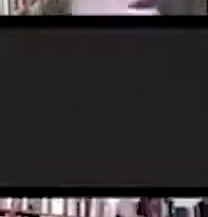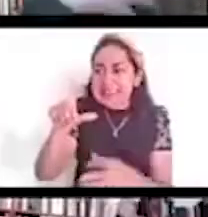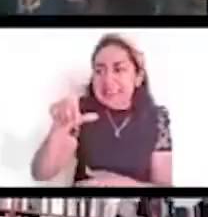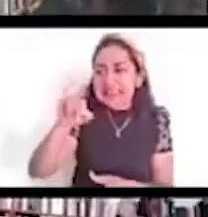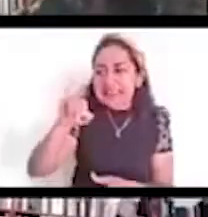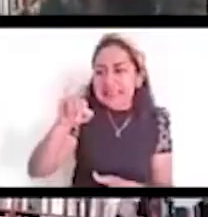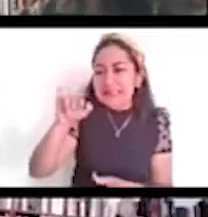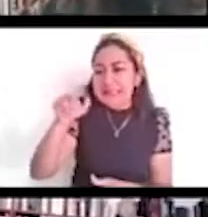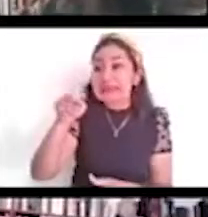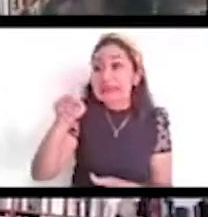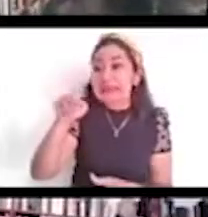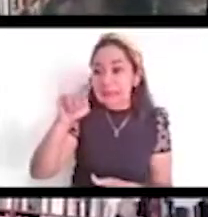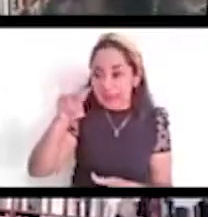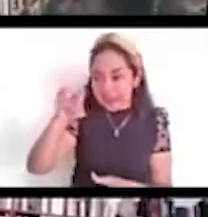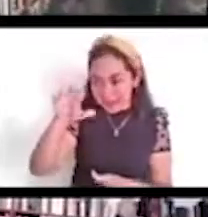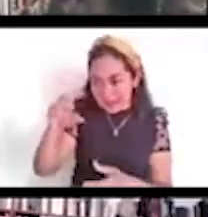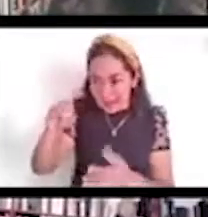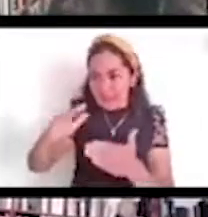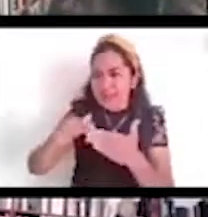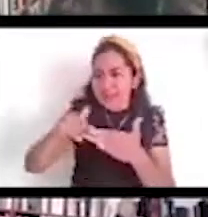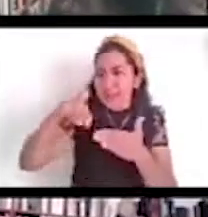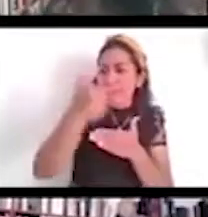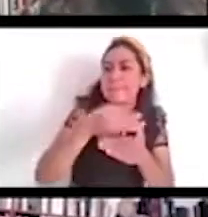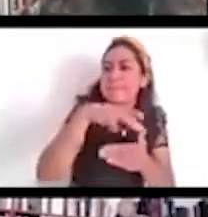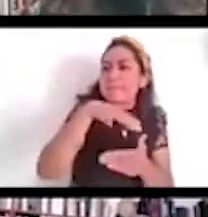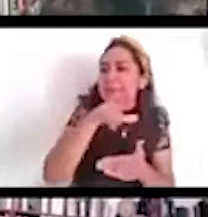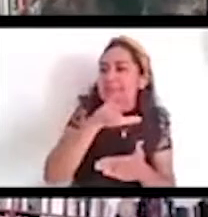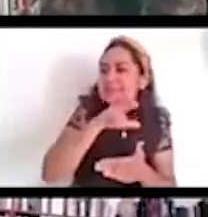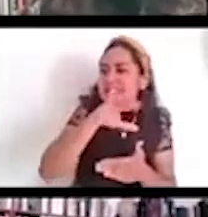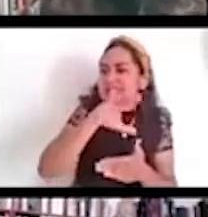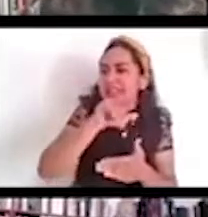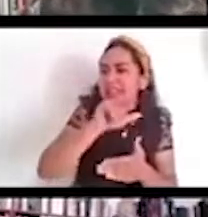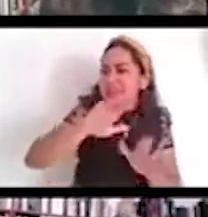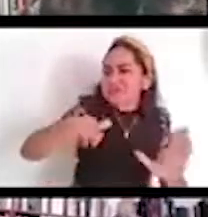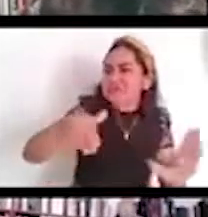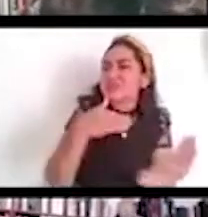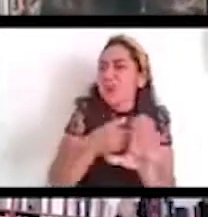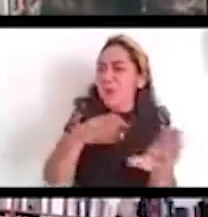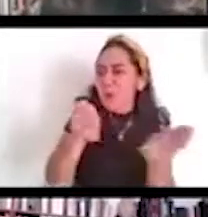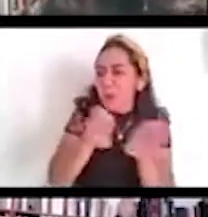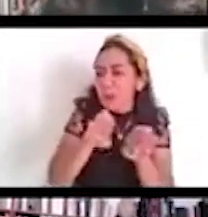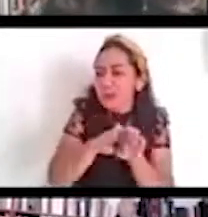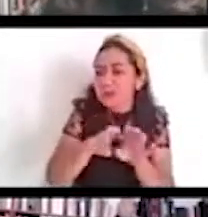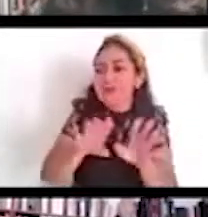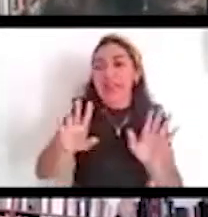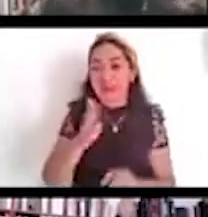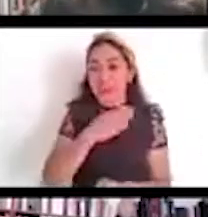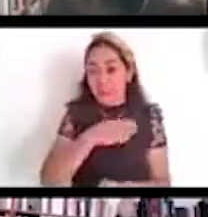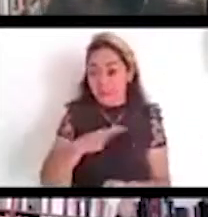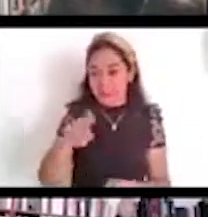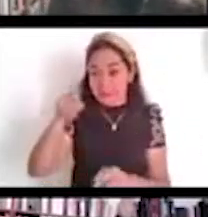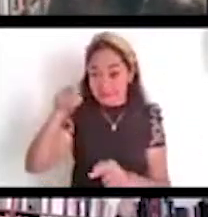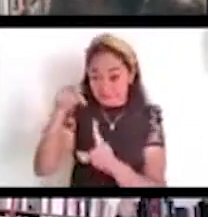Todo este proceso que nos estás comentando en este momento. Bueno, Maxtla, el señor,